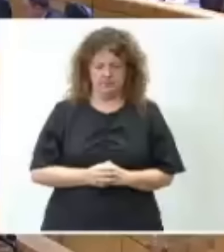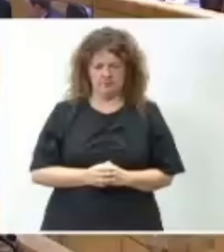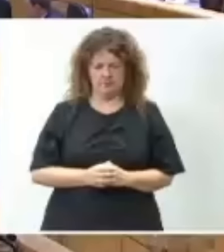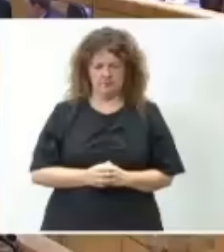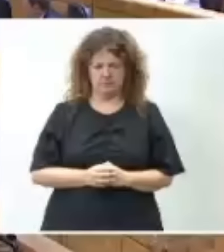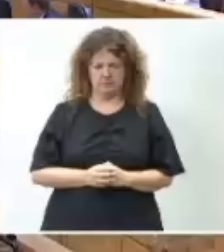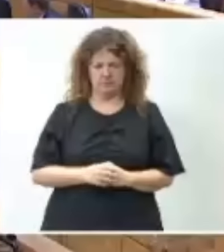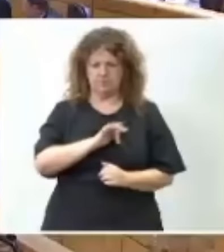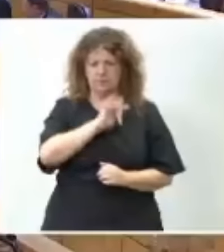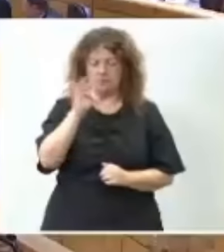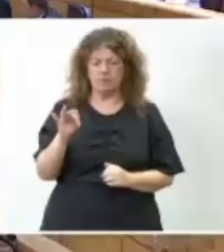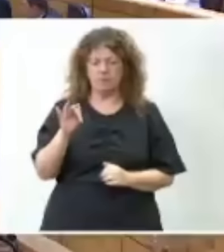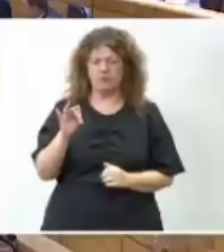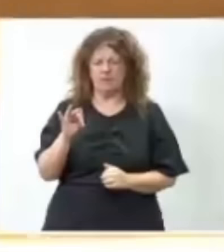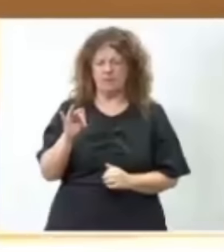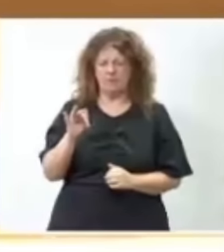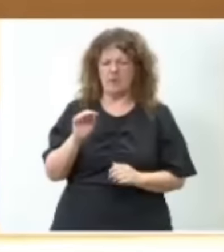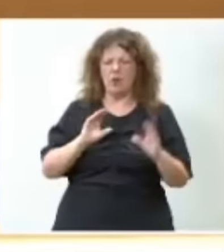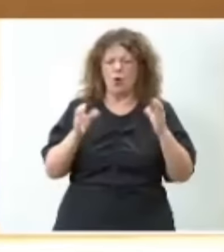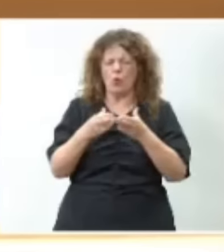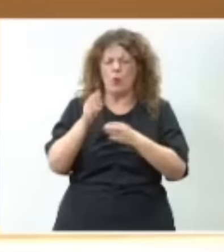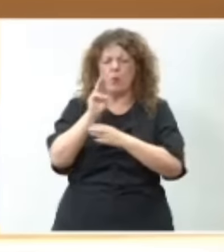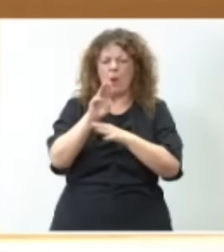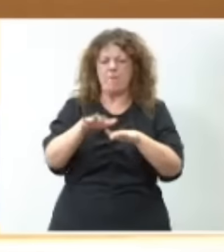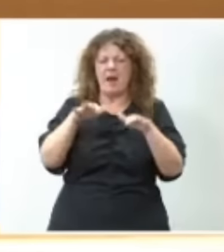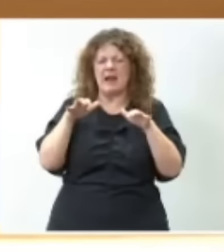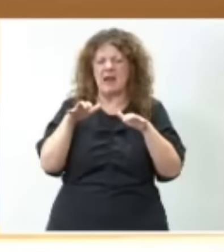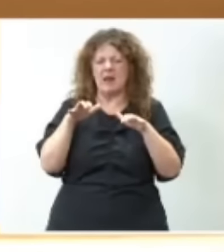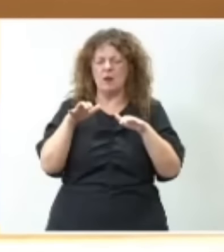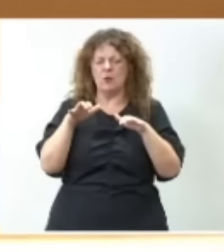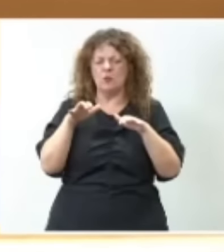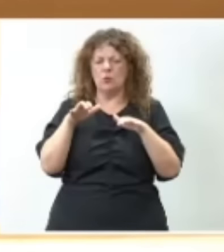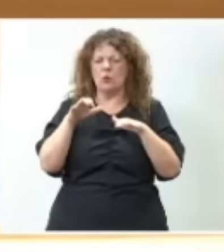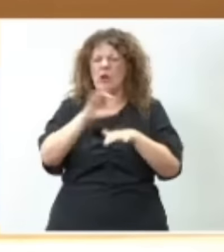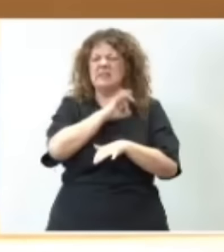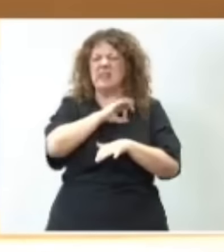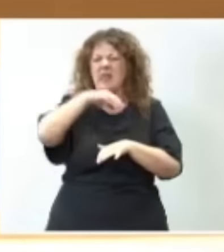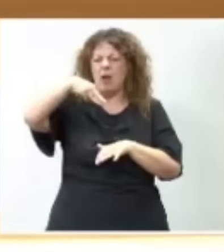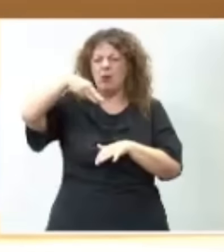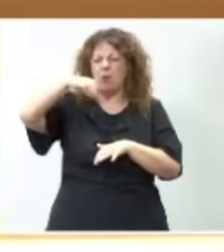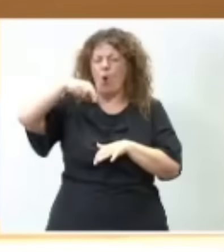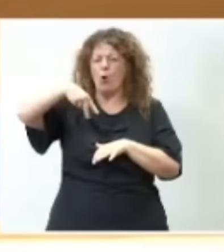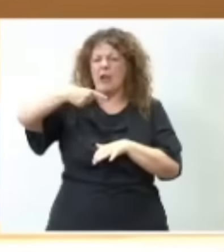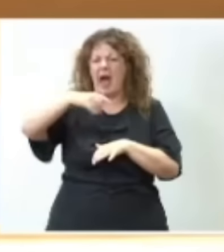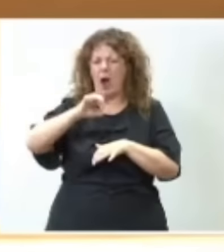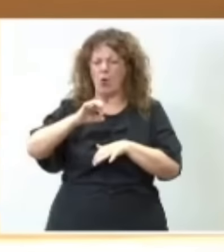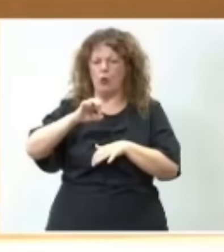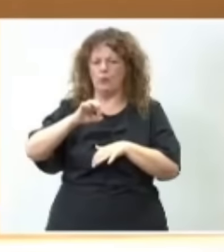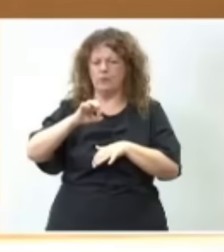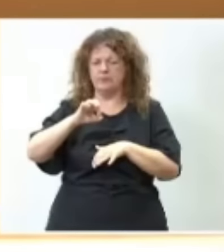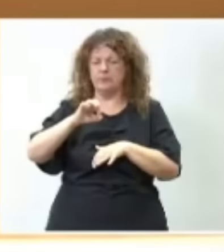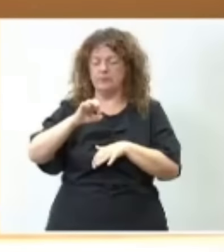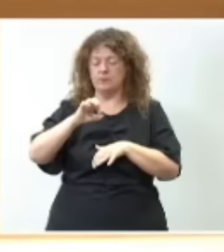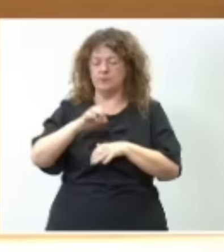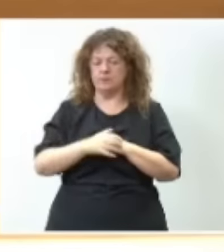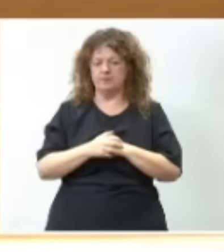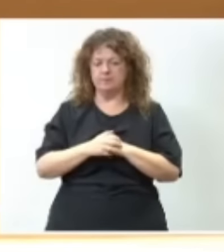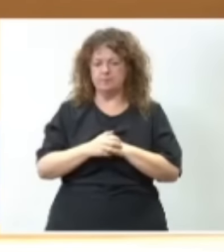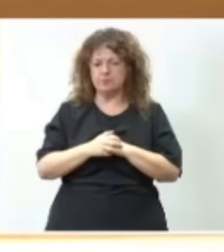Señora ministra, a continuación le corresponde por el Grupo Parlamentario Popular al senador Monago Terraza hacer uso de la palabra.